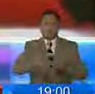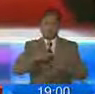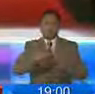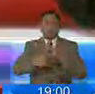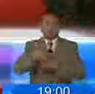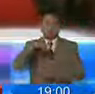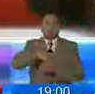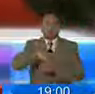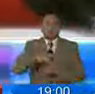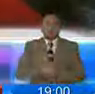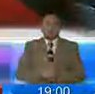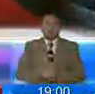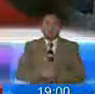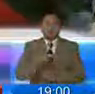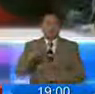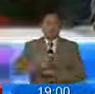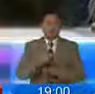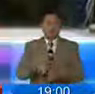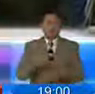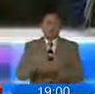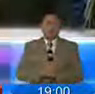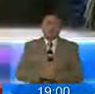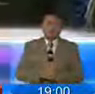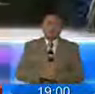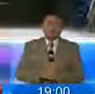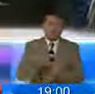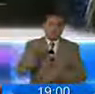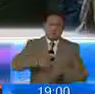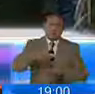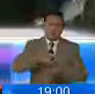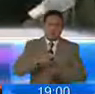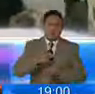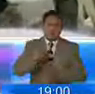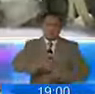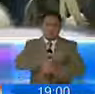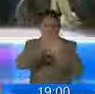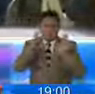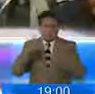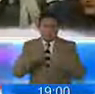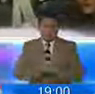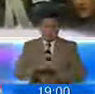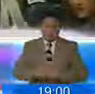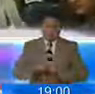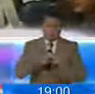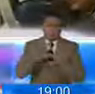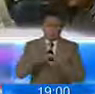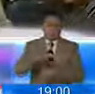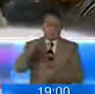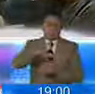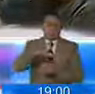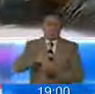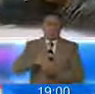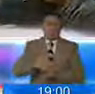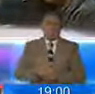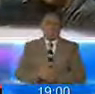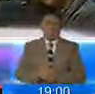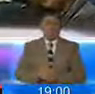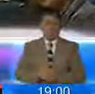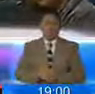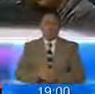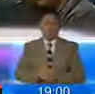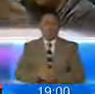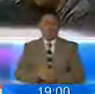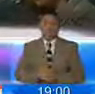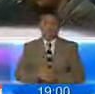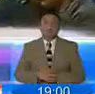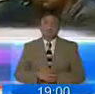desarrollado esta jornada? Totalmente normal, iniciamos en la mañana cumpliendo con esta diligencia para el recuento de los votos de los 3.865 paquetes